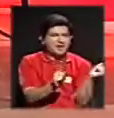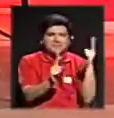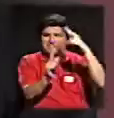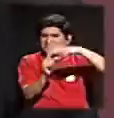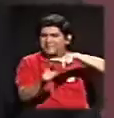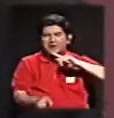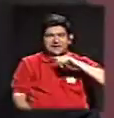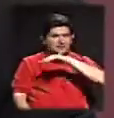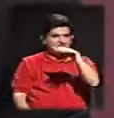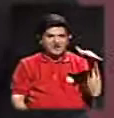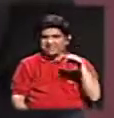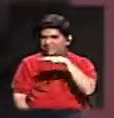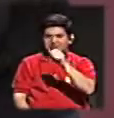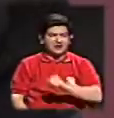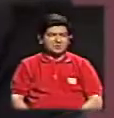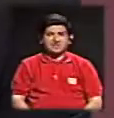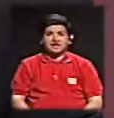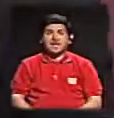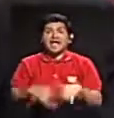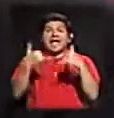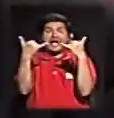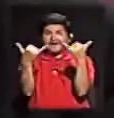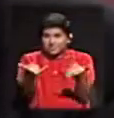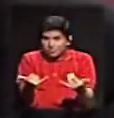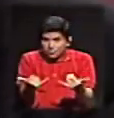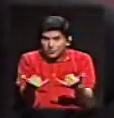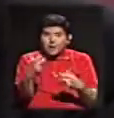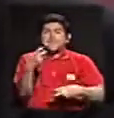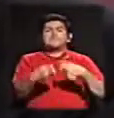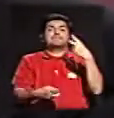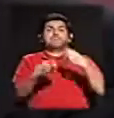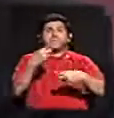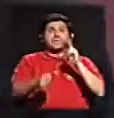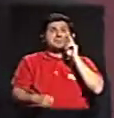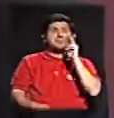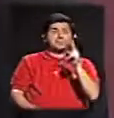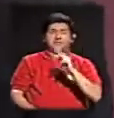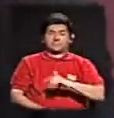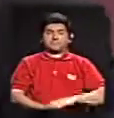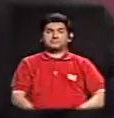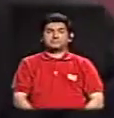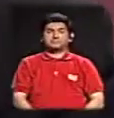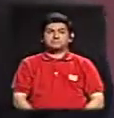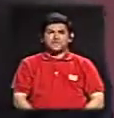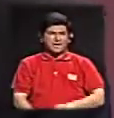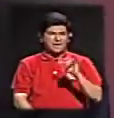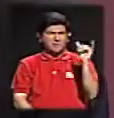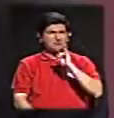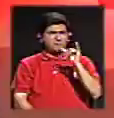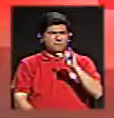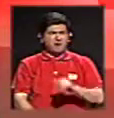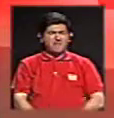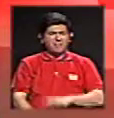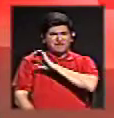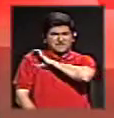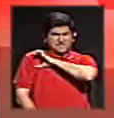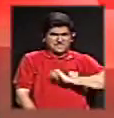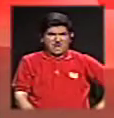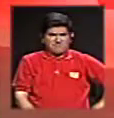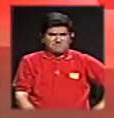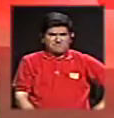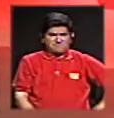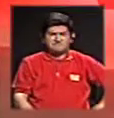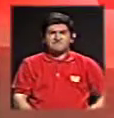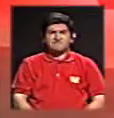ser realidad y se está traduciendo en los problemas que estamos viendo en estos momentos. Igual en El Salvador,